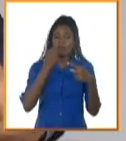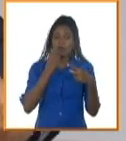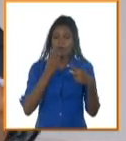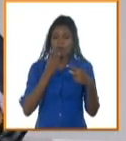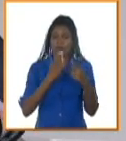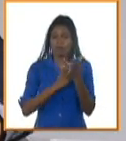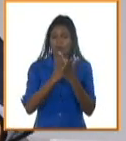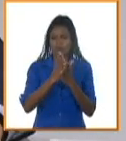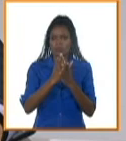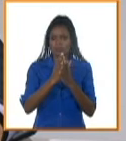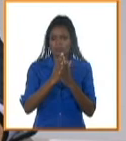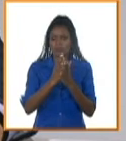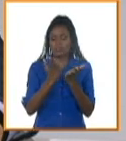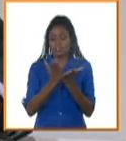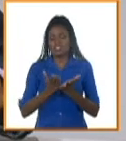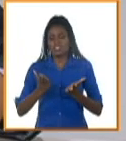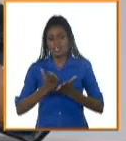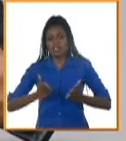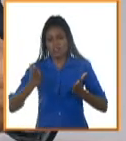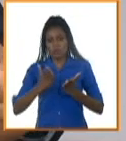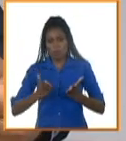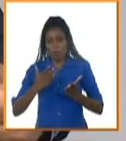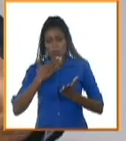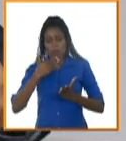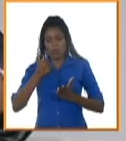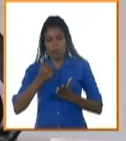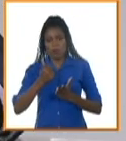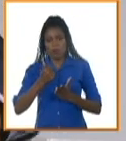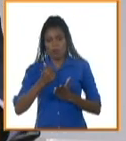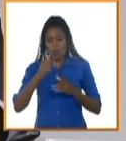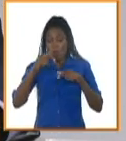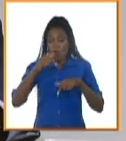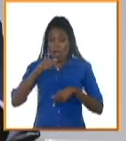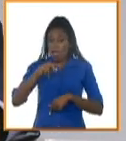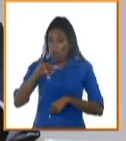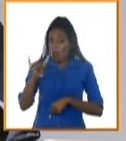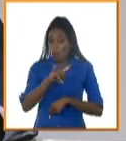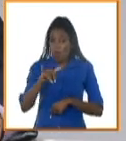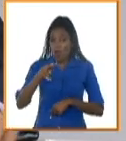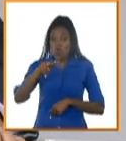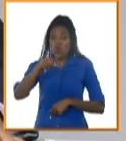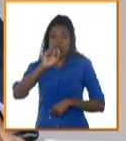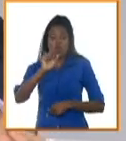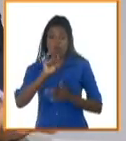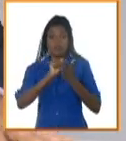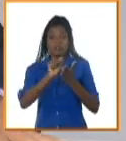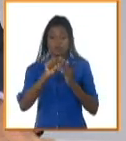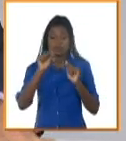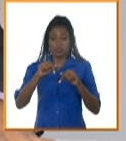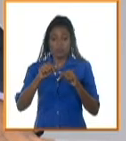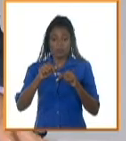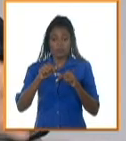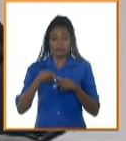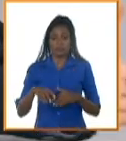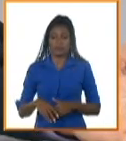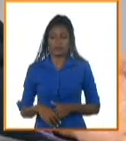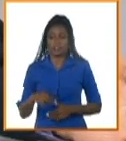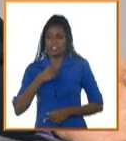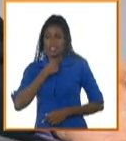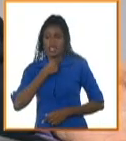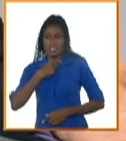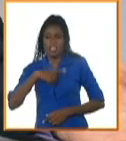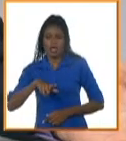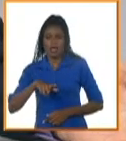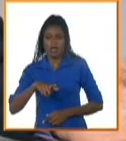y para el desarrollo evolutivo incluso para la generación de nuevos servicios sobre estas plataformas Yo creo que un buen ejemplo eh